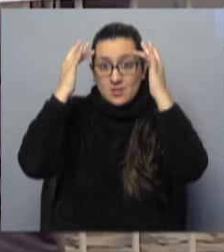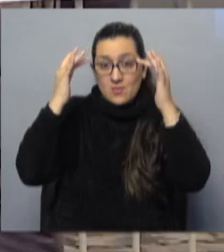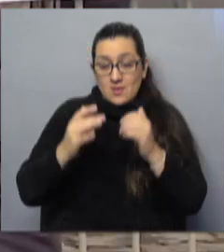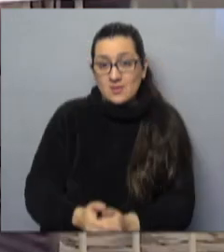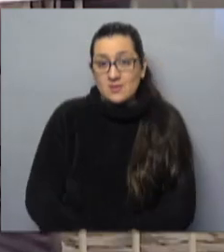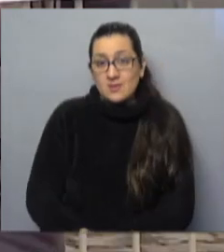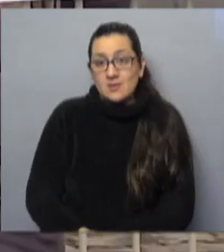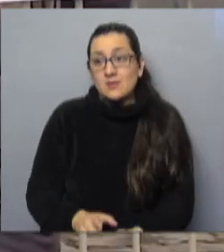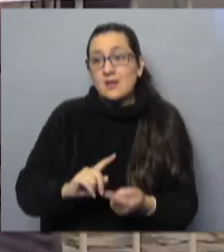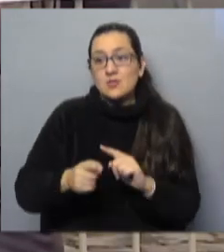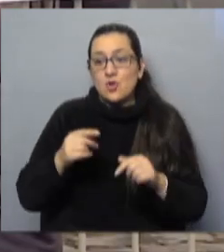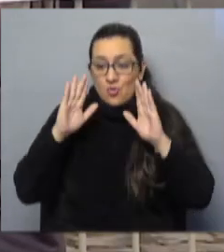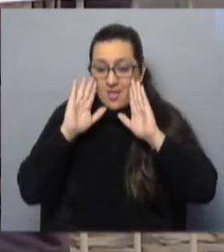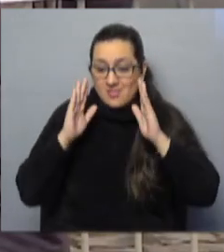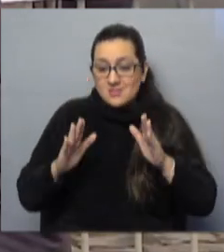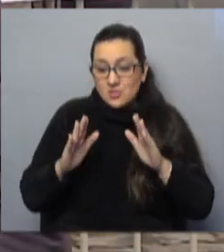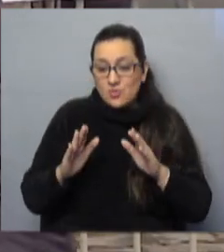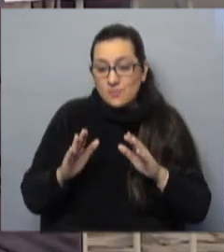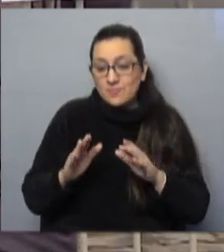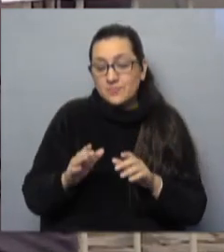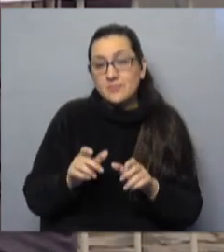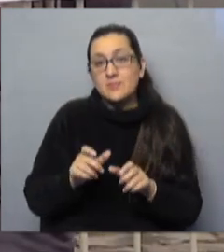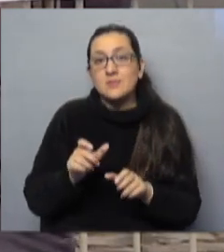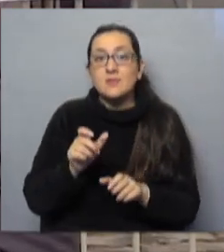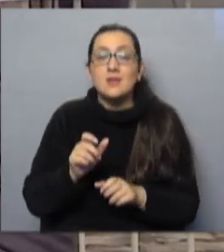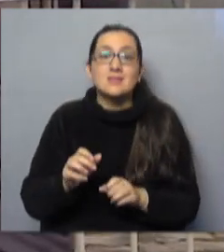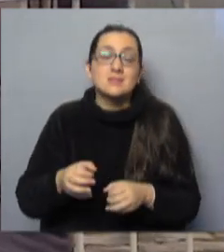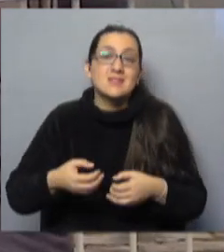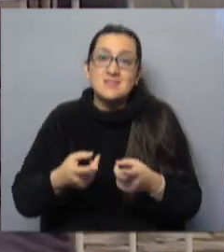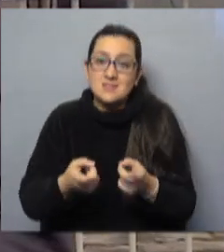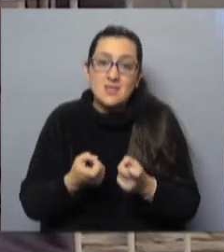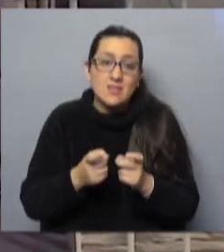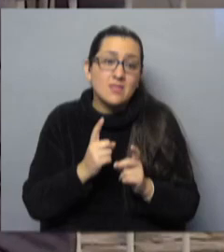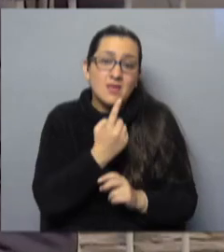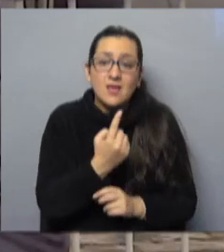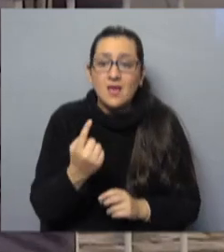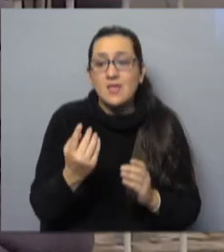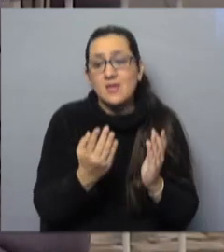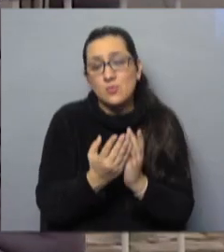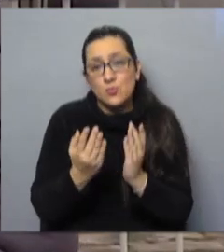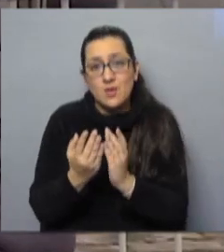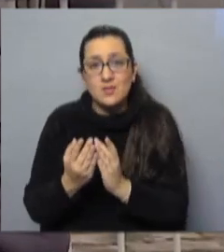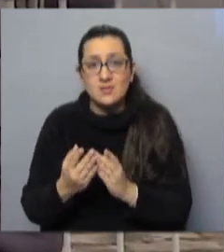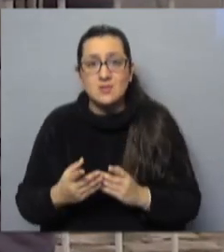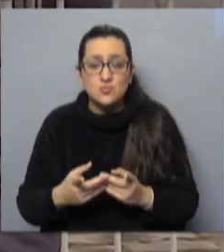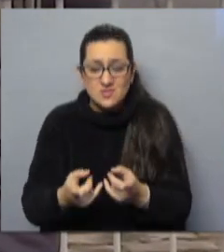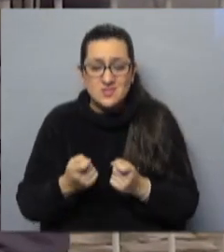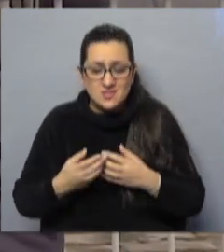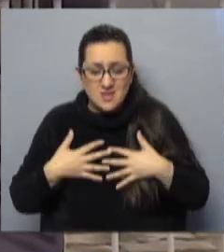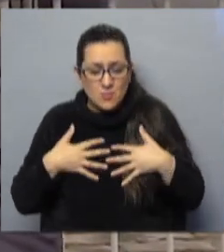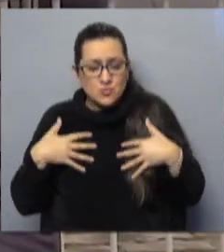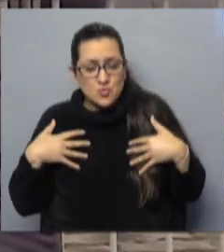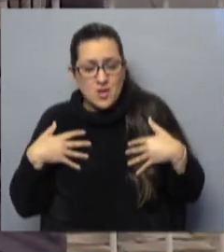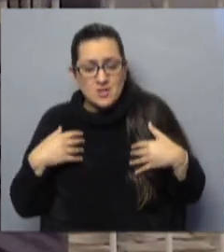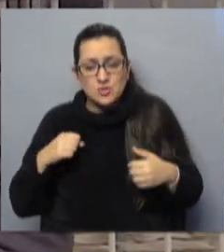que tiene que ver con la atención de las particularidades de los estudiantes sus situaciones emocionales socioeducativas